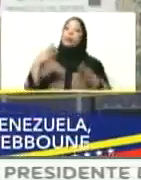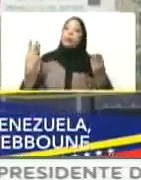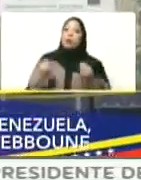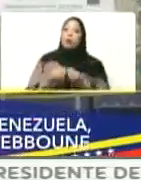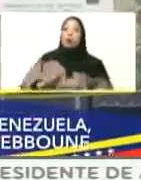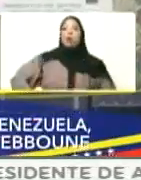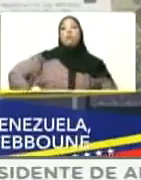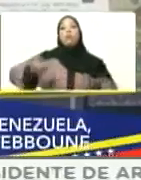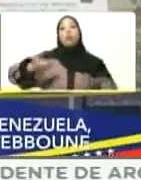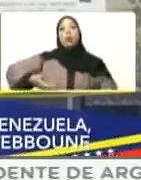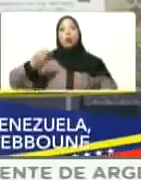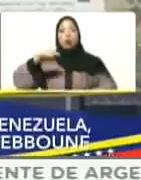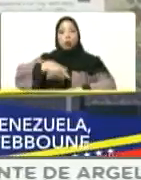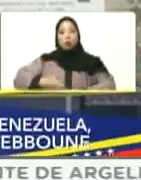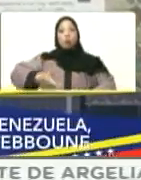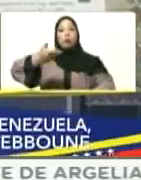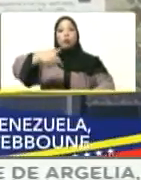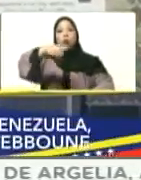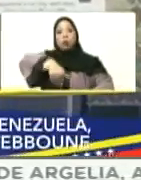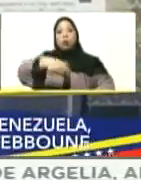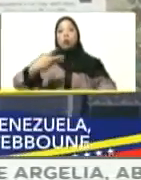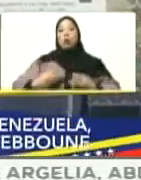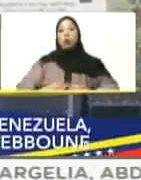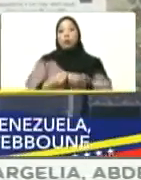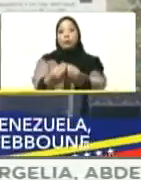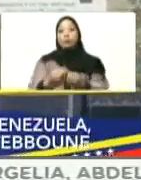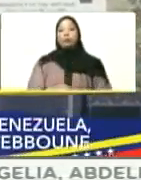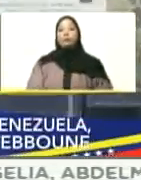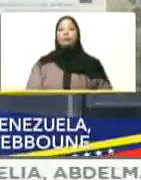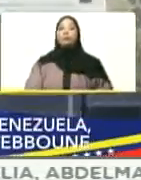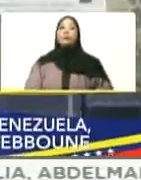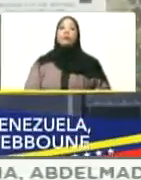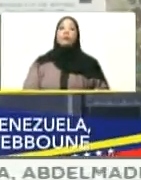importante delegación de alto nivel que lo acompaña hoy.